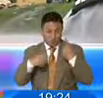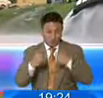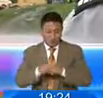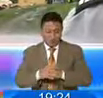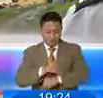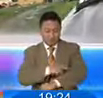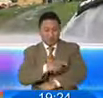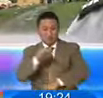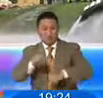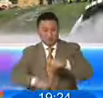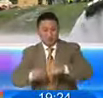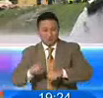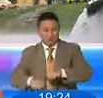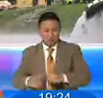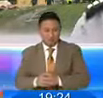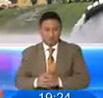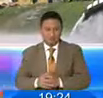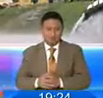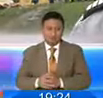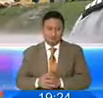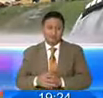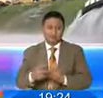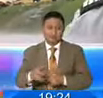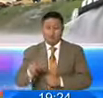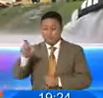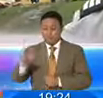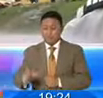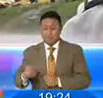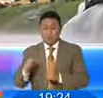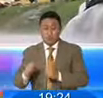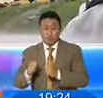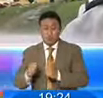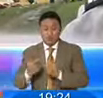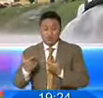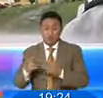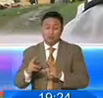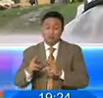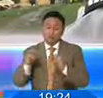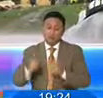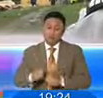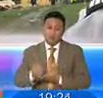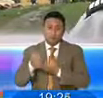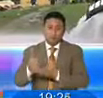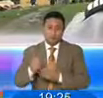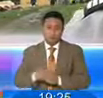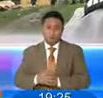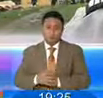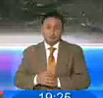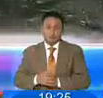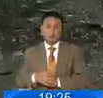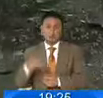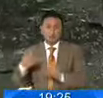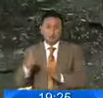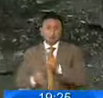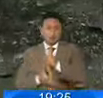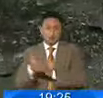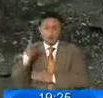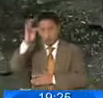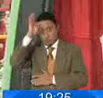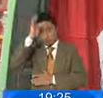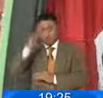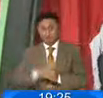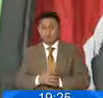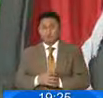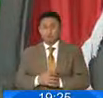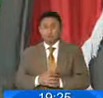heridas lacerantes, y el grave que también le estamos nosotros atendiendo. Esperemos que nos den para poder ser trasladado. Tras el incidente,